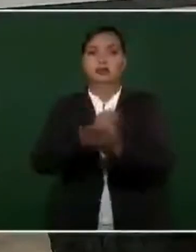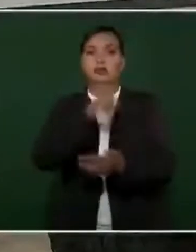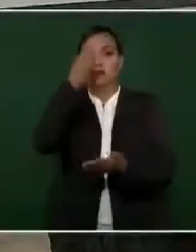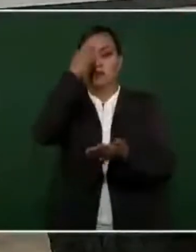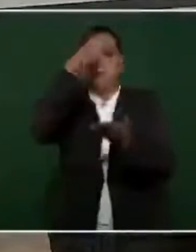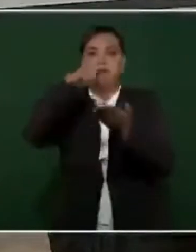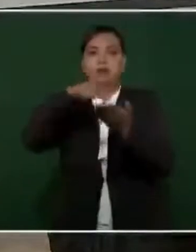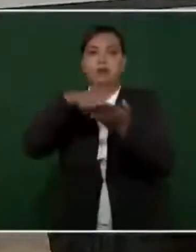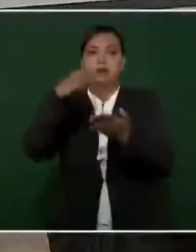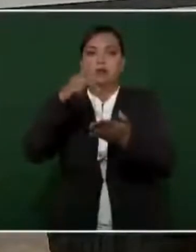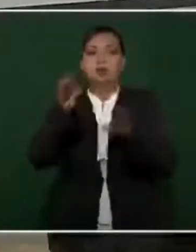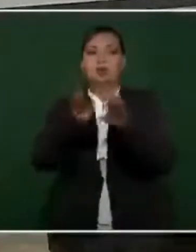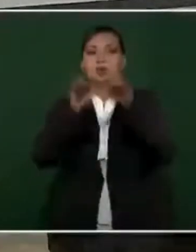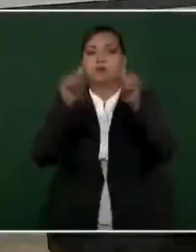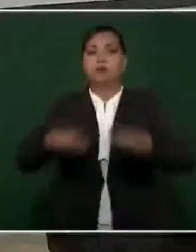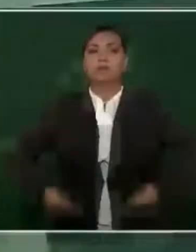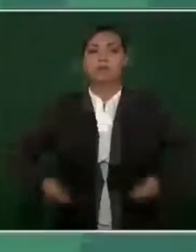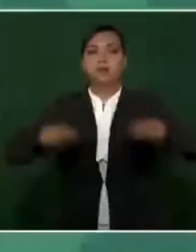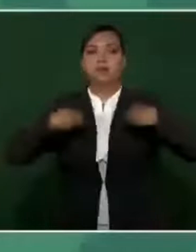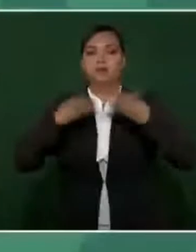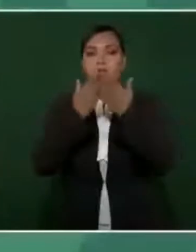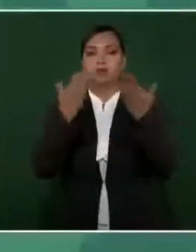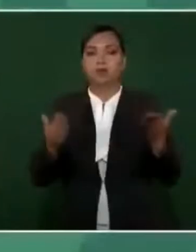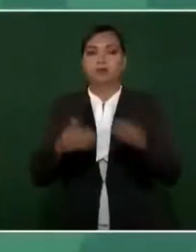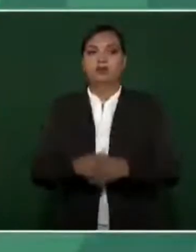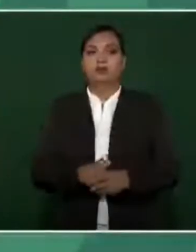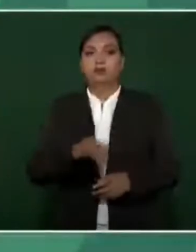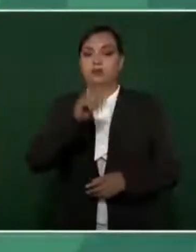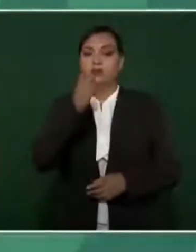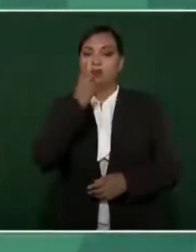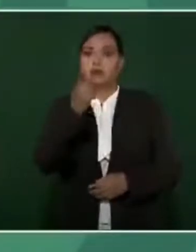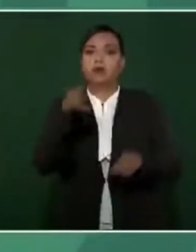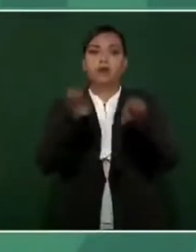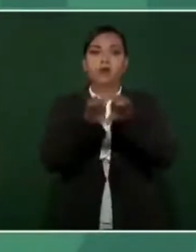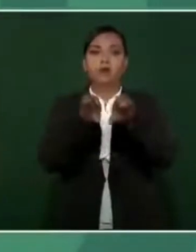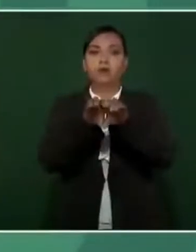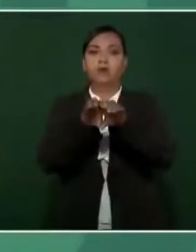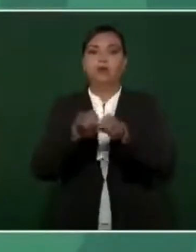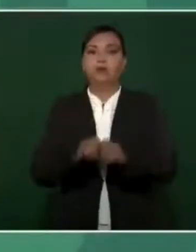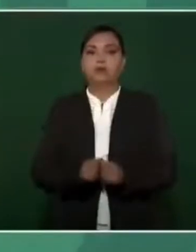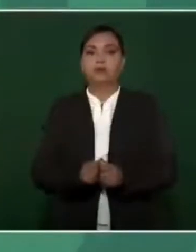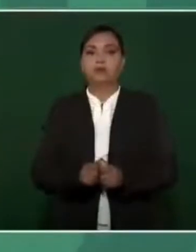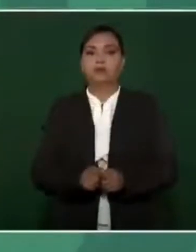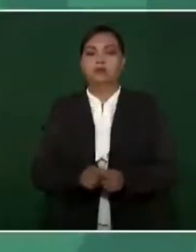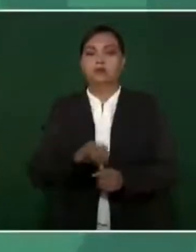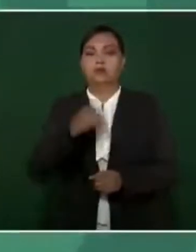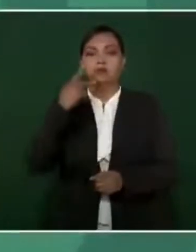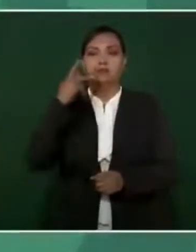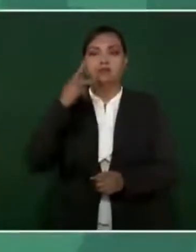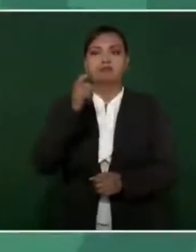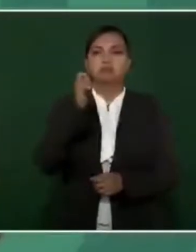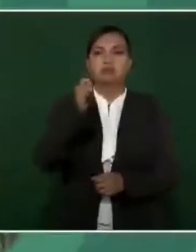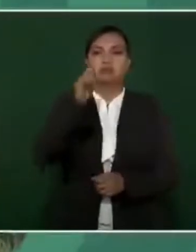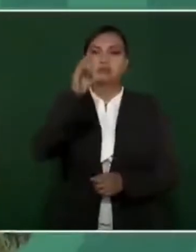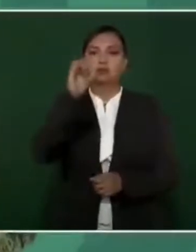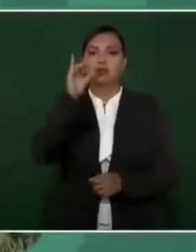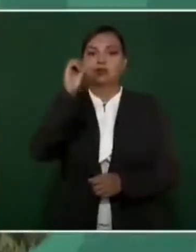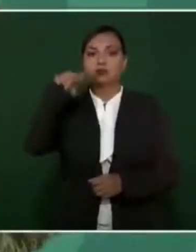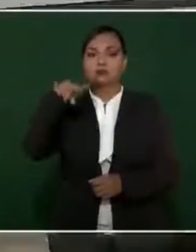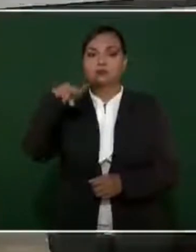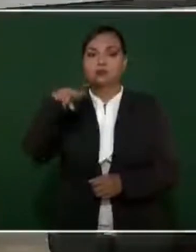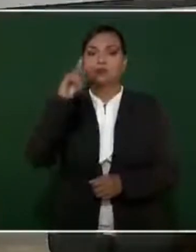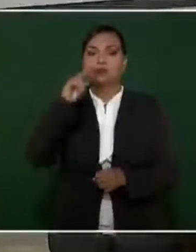considerando la situación que se vivía, y se estableció como acción, como concepto operativo, lo que ustedes ven aquí